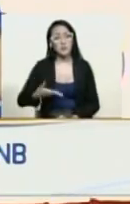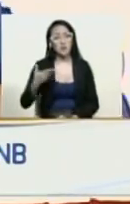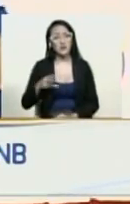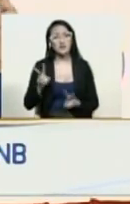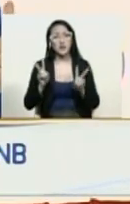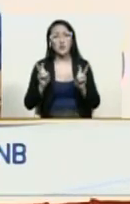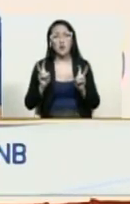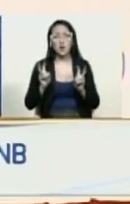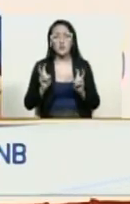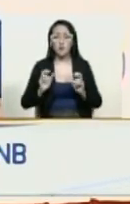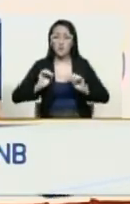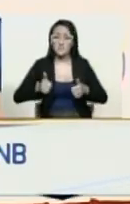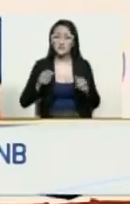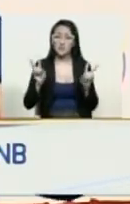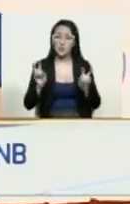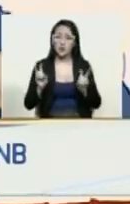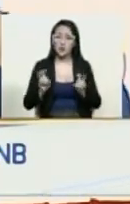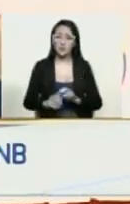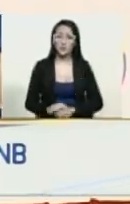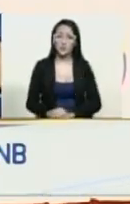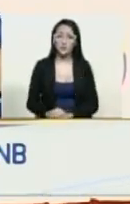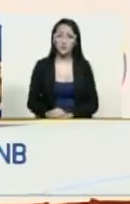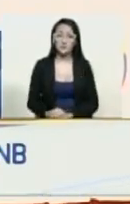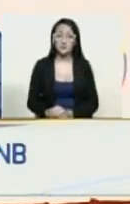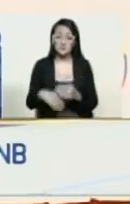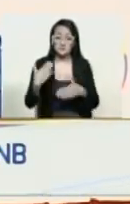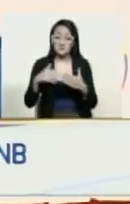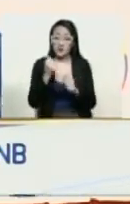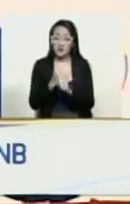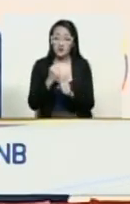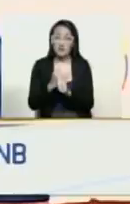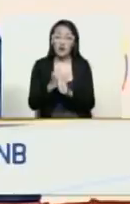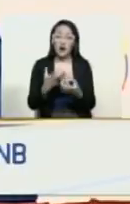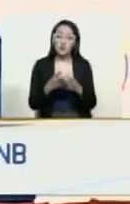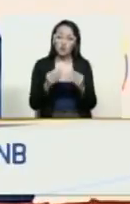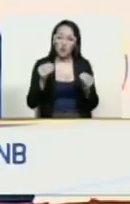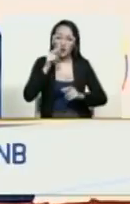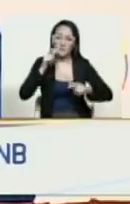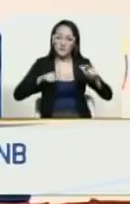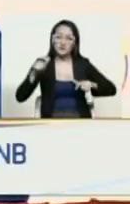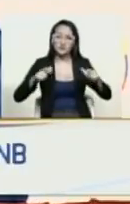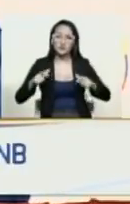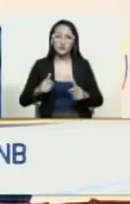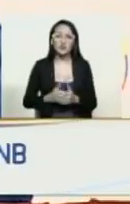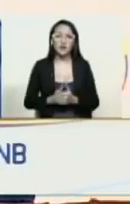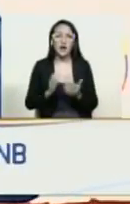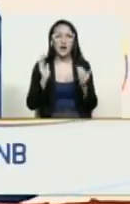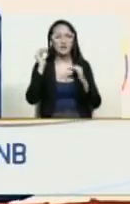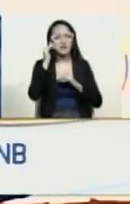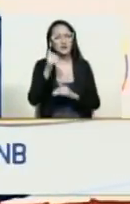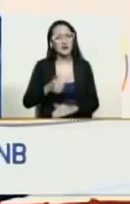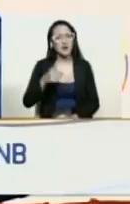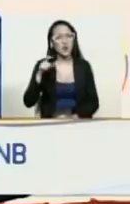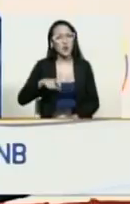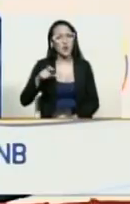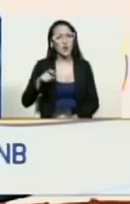lo nuevo, el nuevo comienzo, para ir a trabajar con el ciudadano, porque es atender una de las